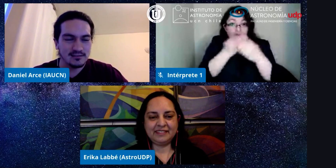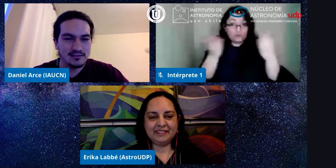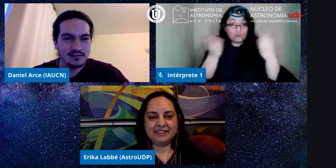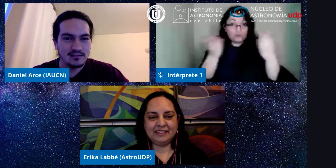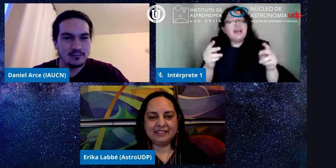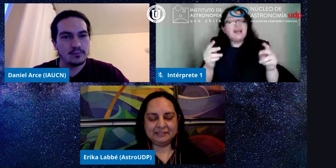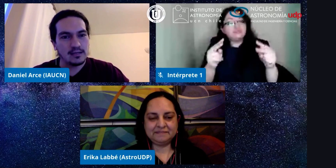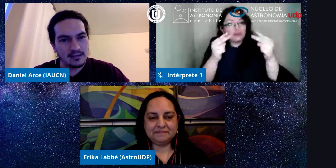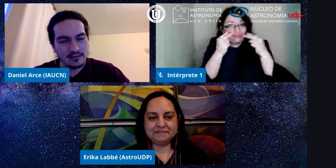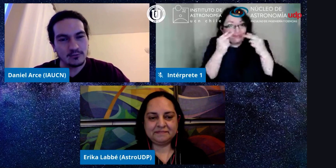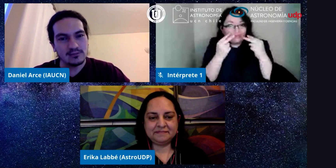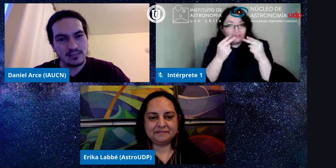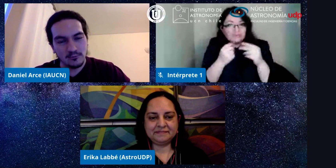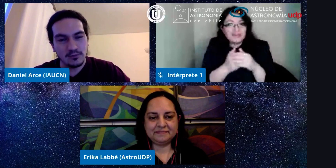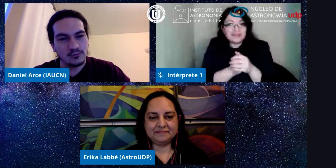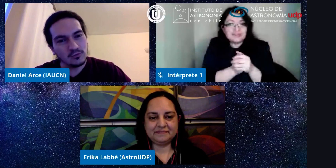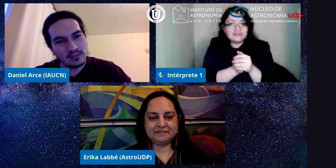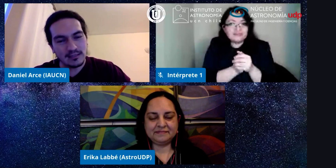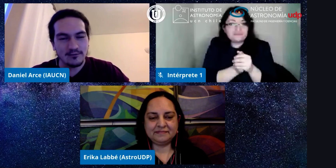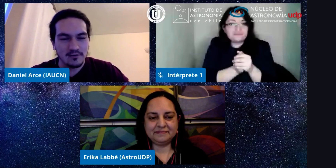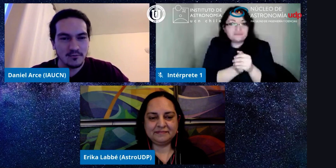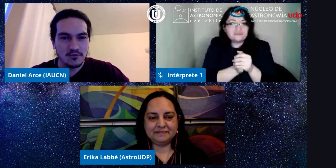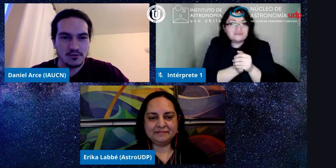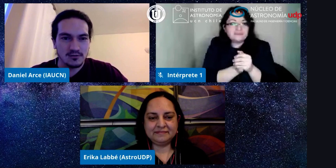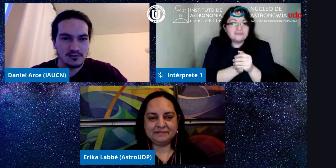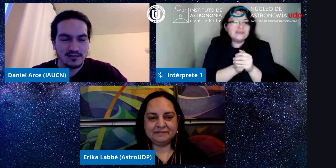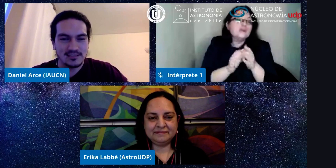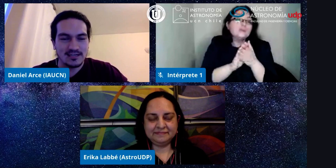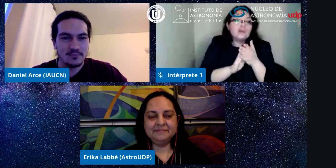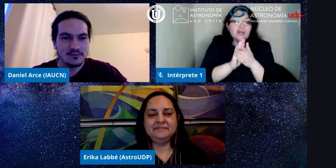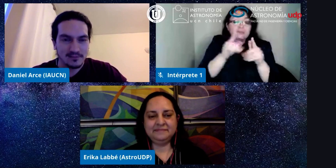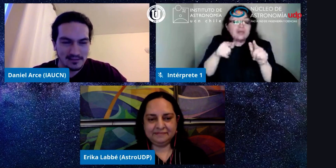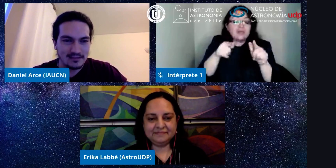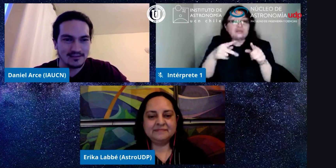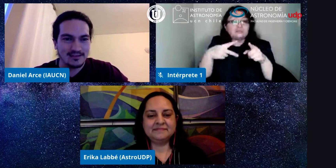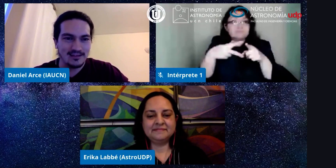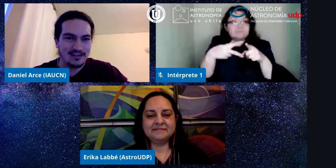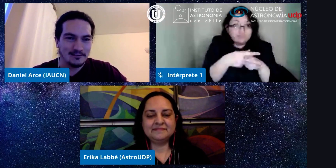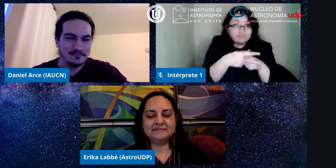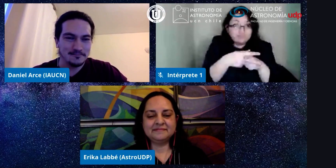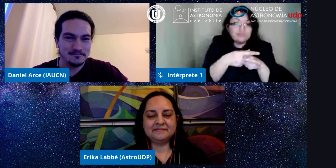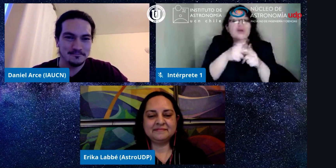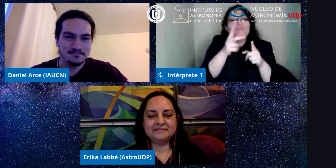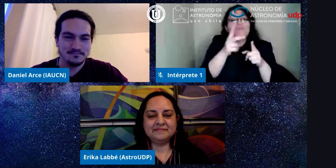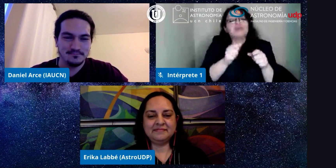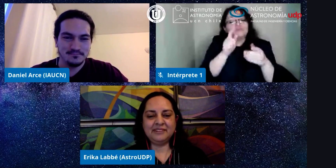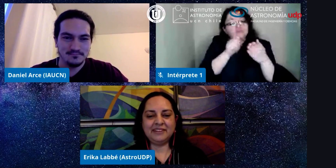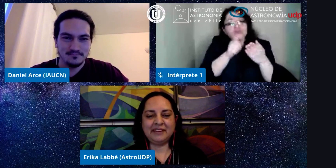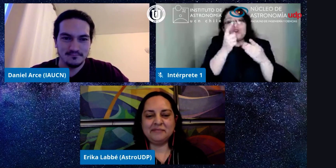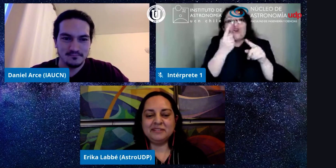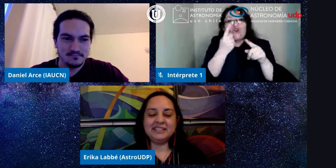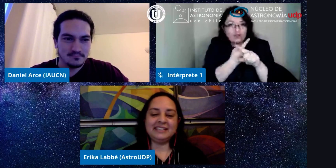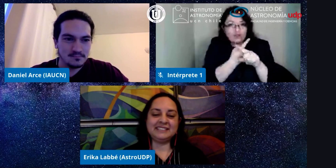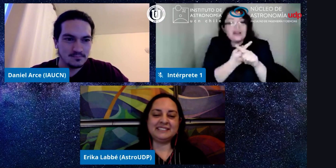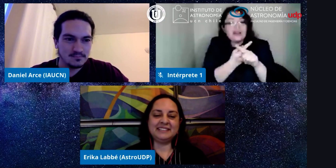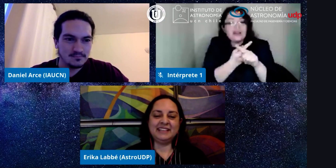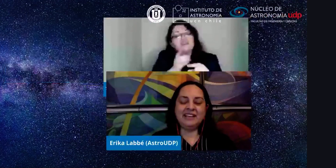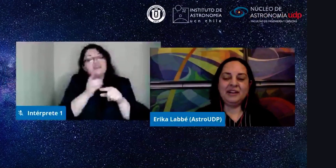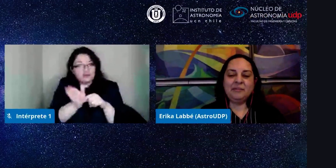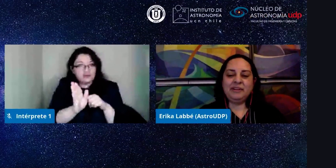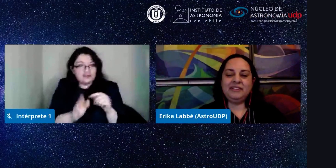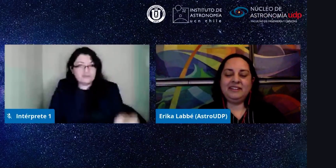desconecte, esperar y actualizar un minuto para que volvamos con la charla en vivo. Adelante, Erika. Ok, muchas